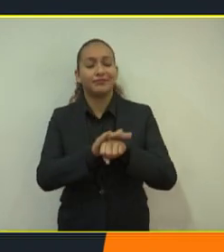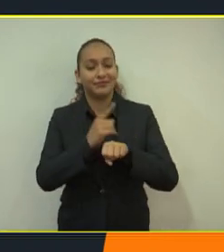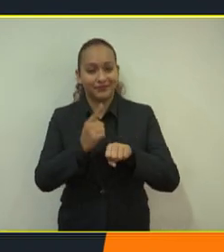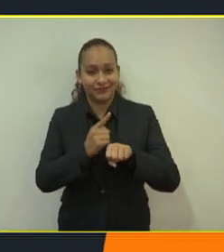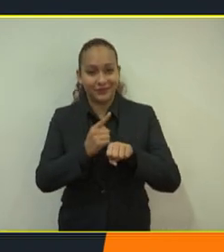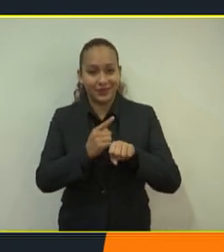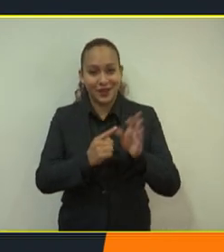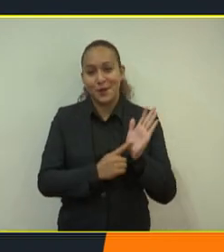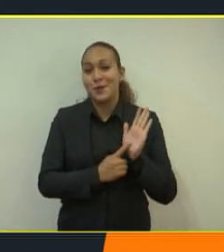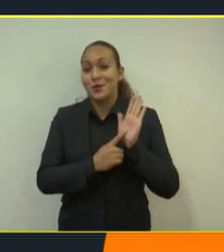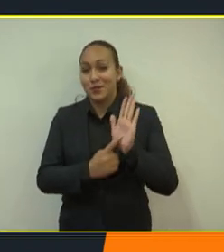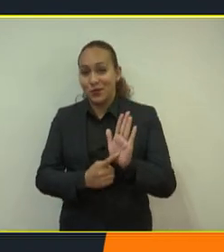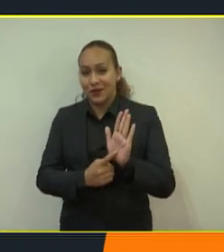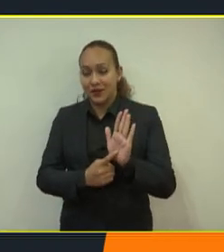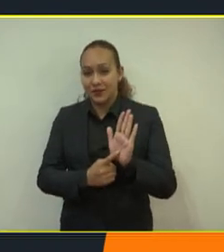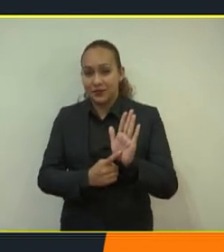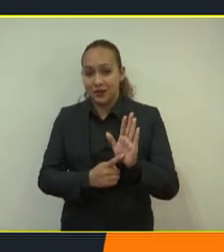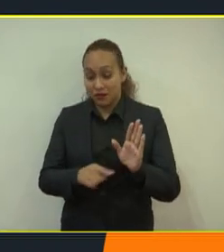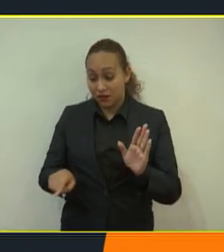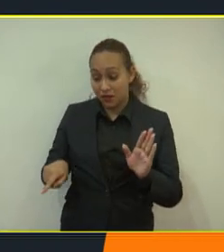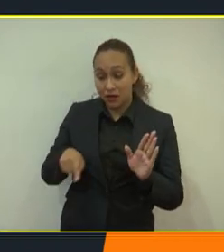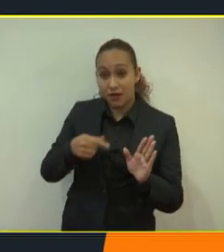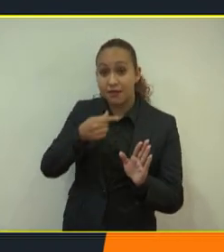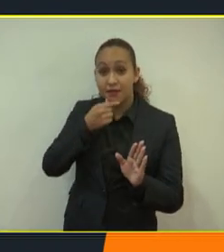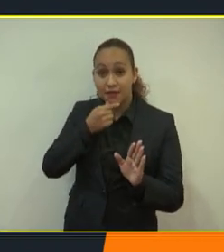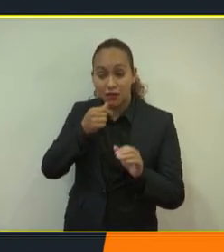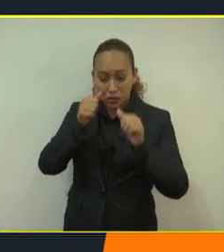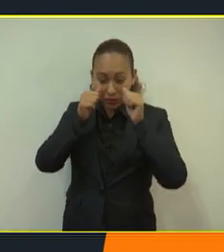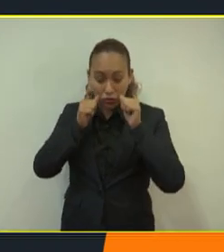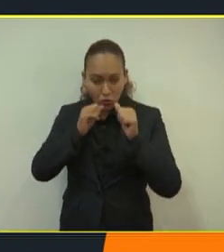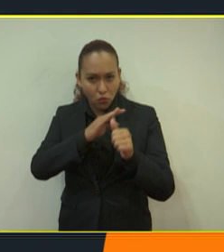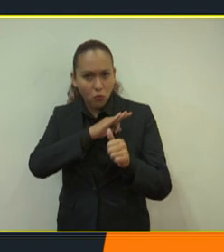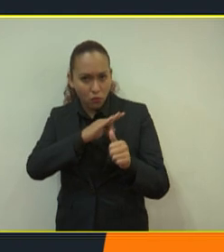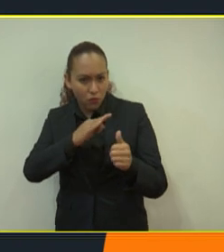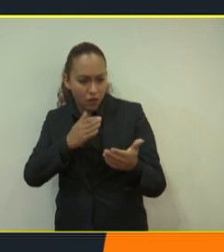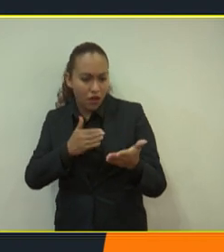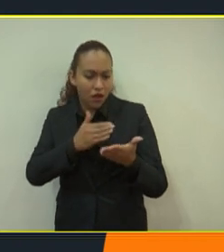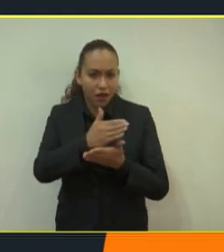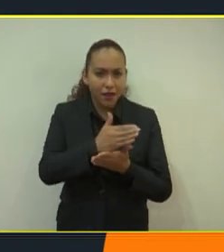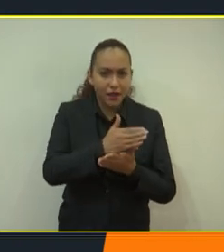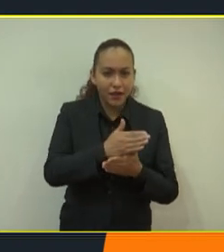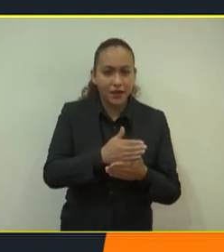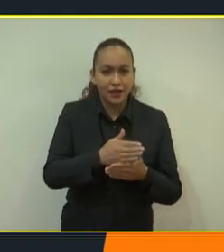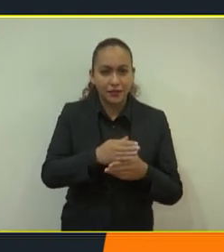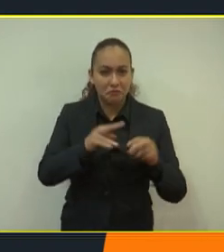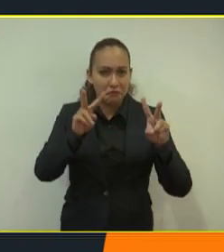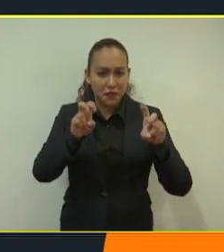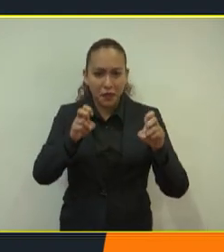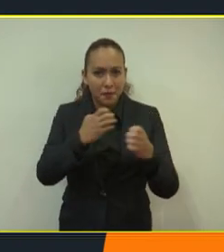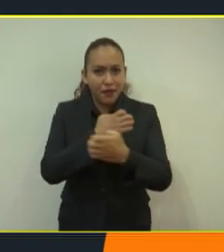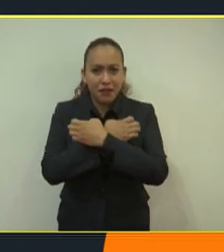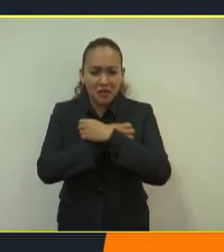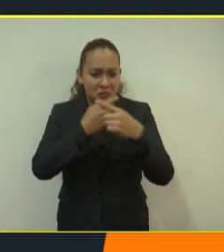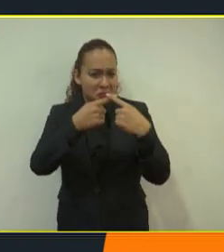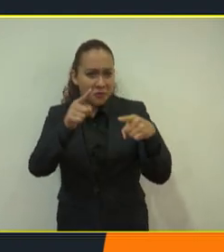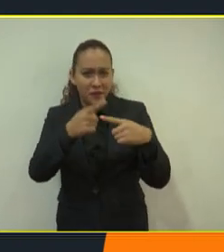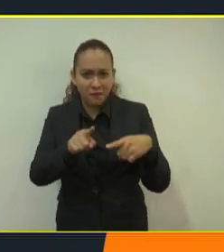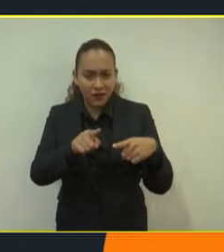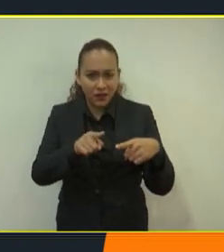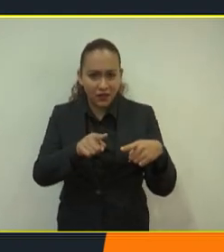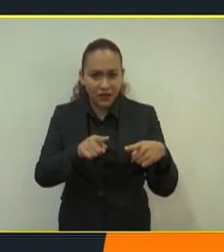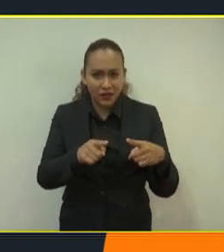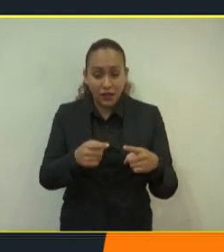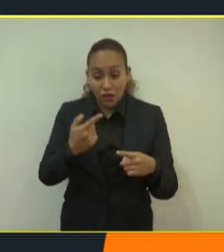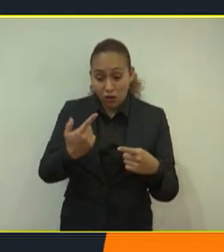al demostrar que es posible crear material con las características necesarias para incluir a ambos